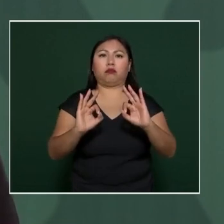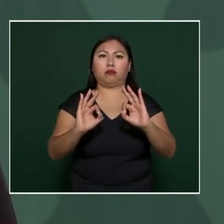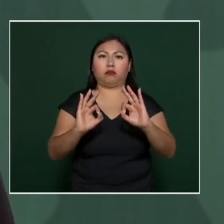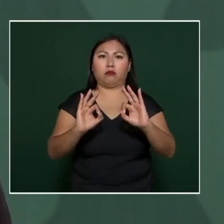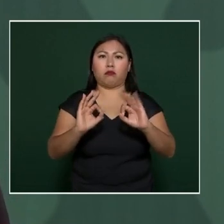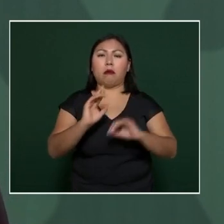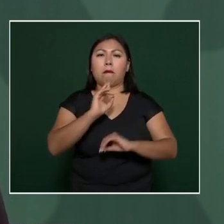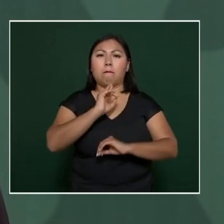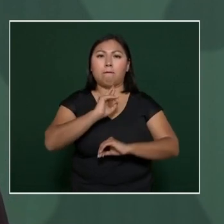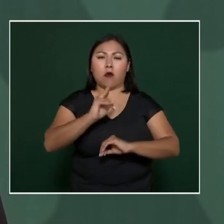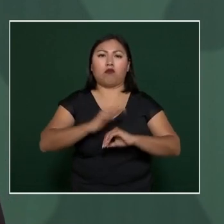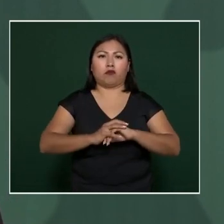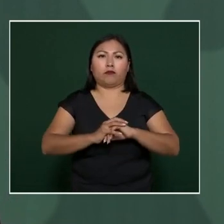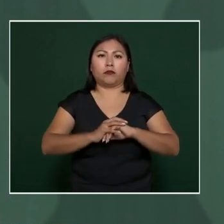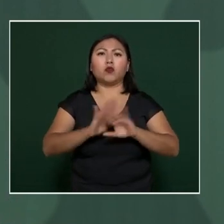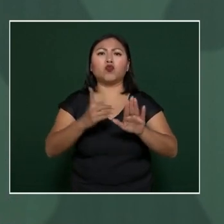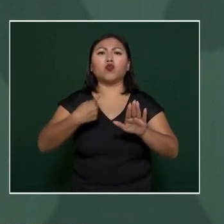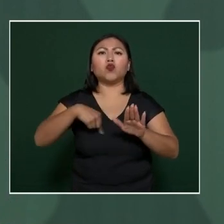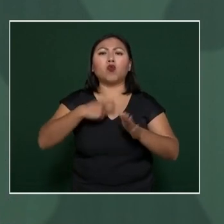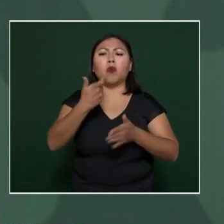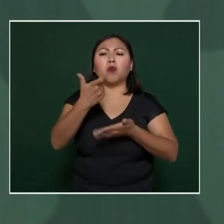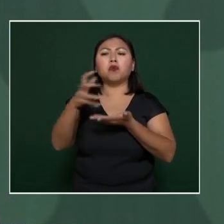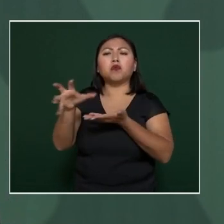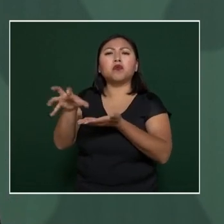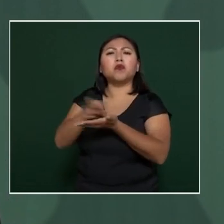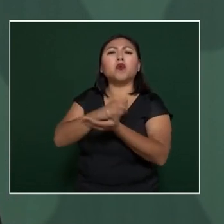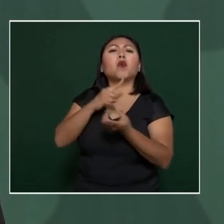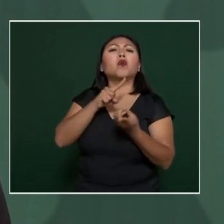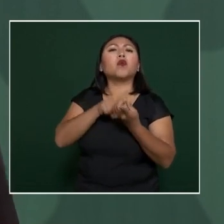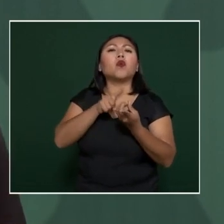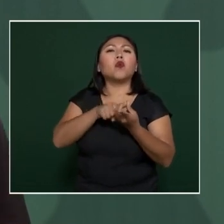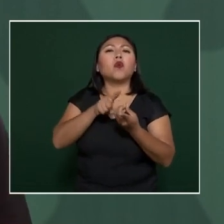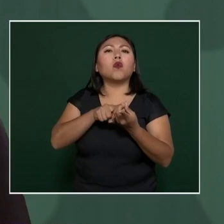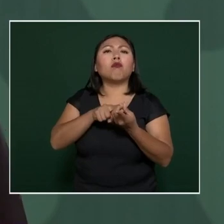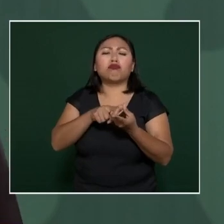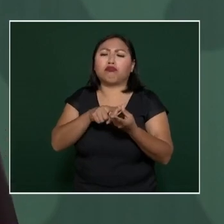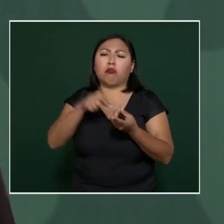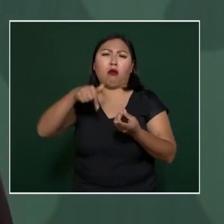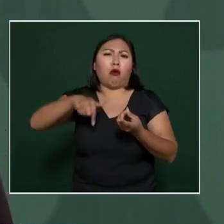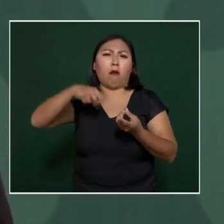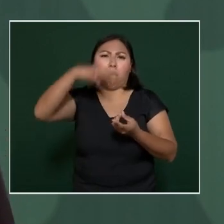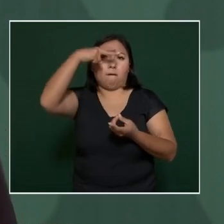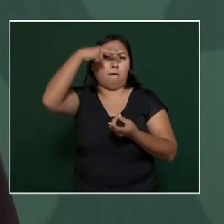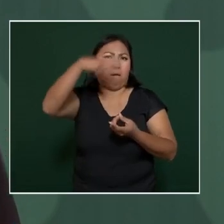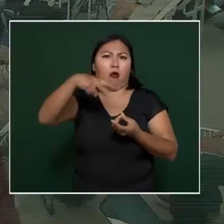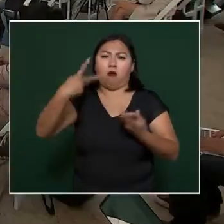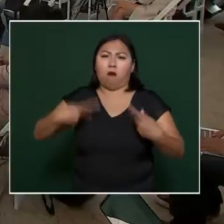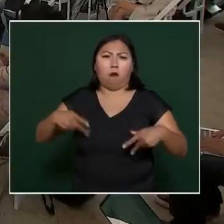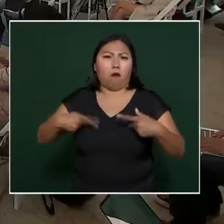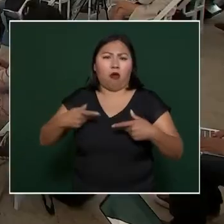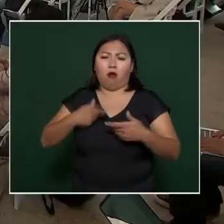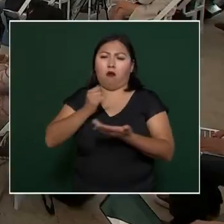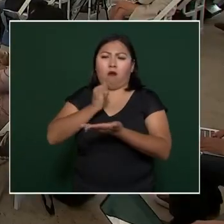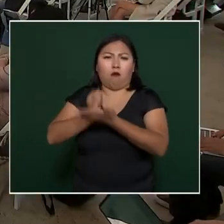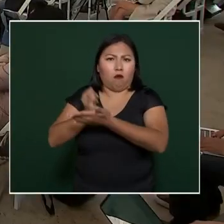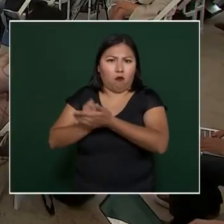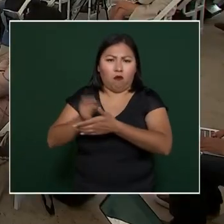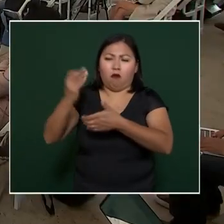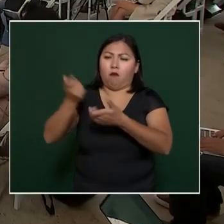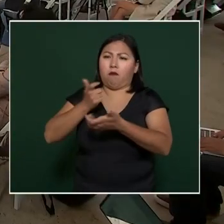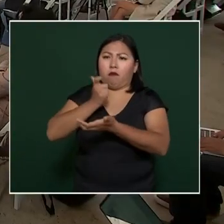presupuesto público que es dinero de todo el pueblo dinero de el pueblo de